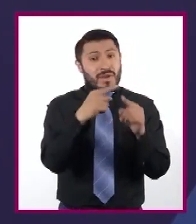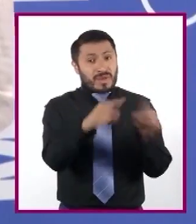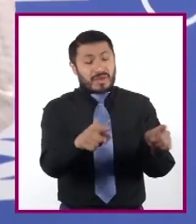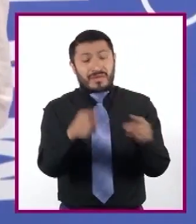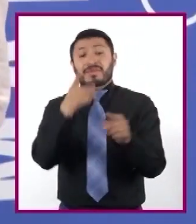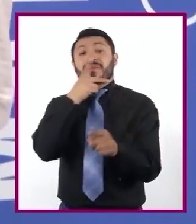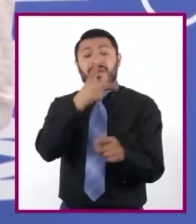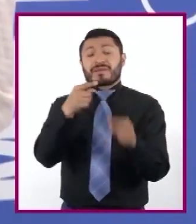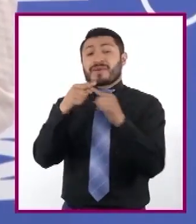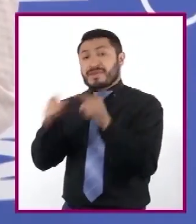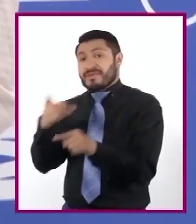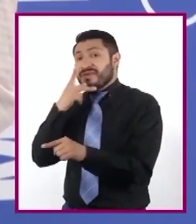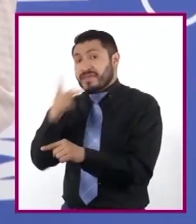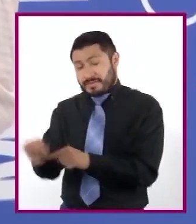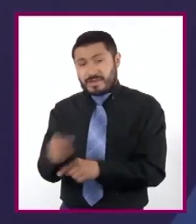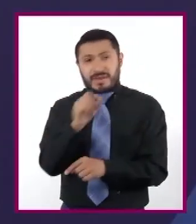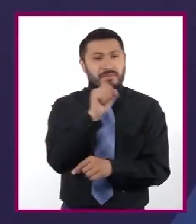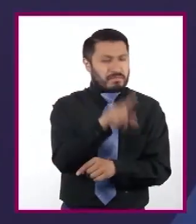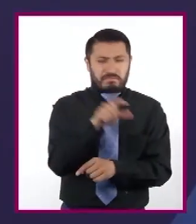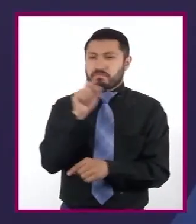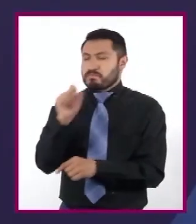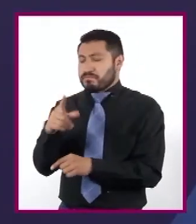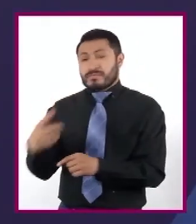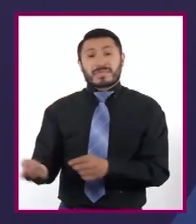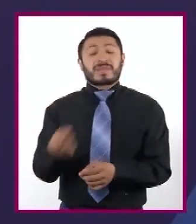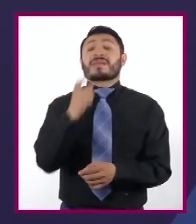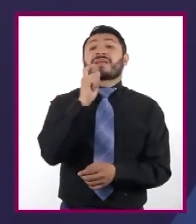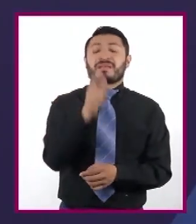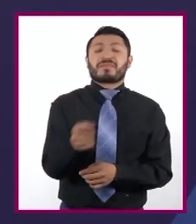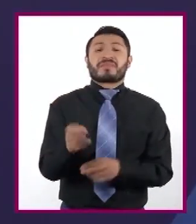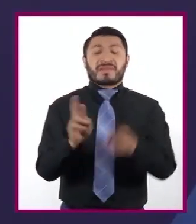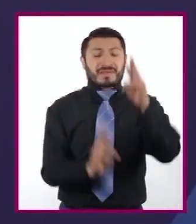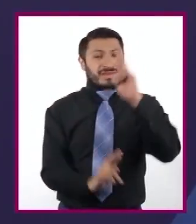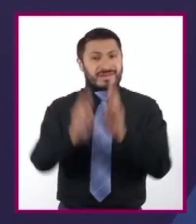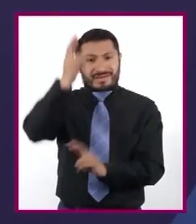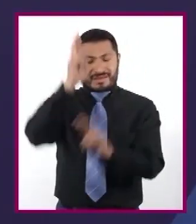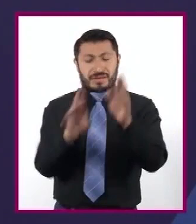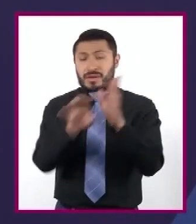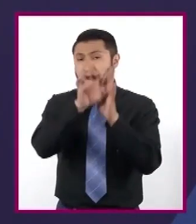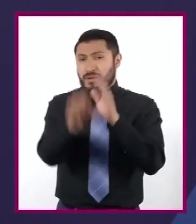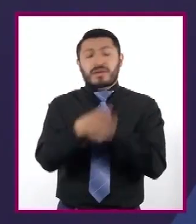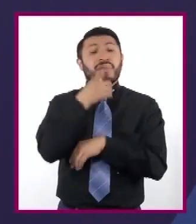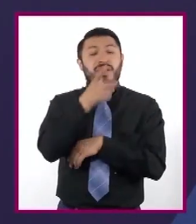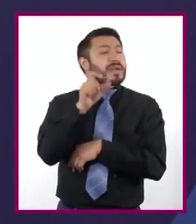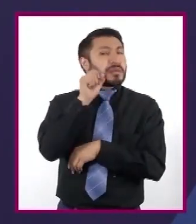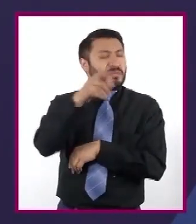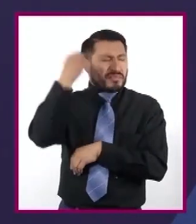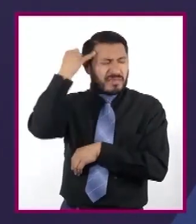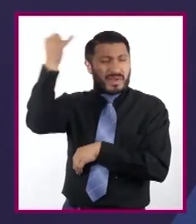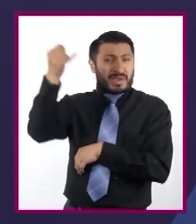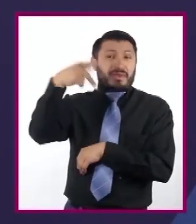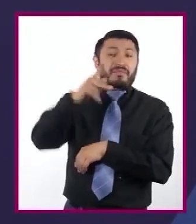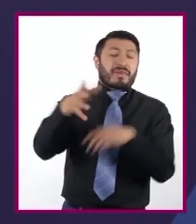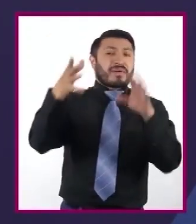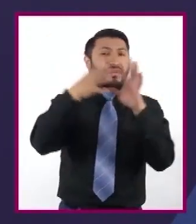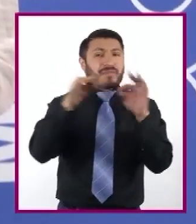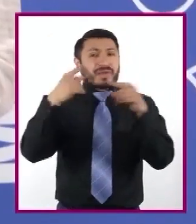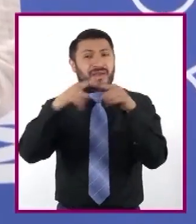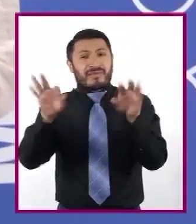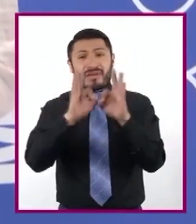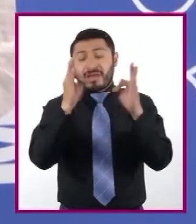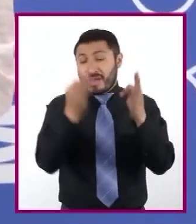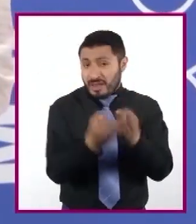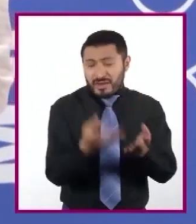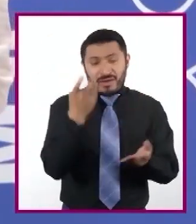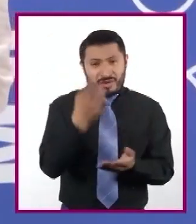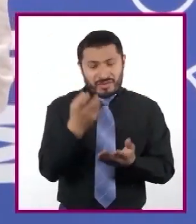diferentes? Es decir, podemos referirnos a algo o expresar una idea o concepto de diversas maneras, sin que se pierda su